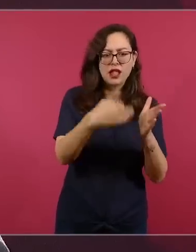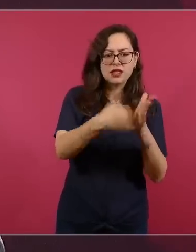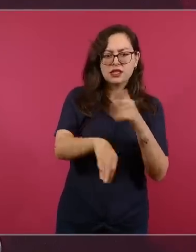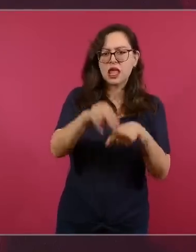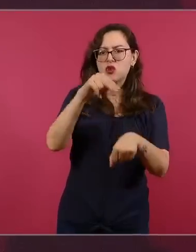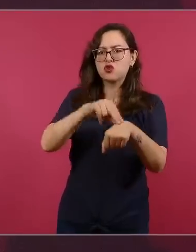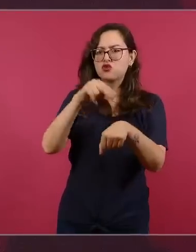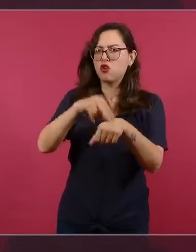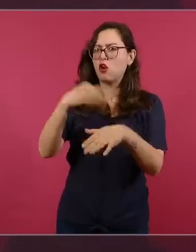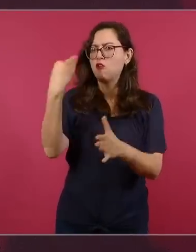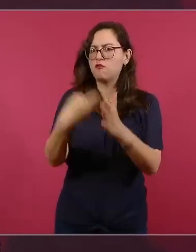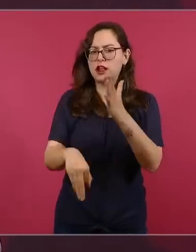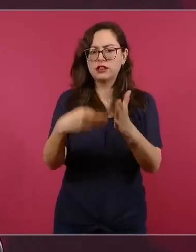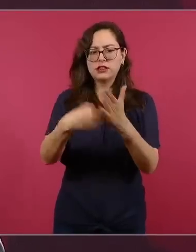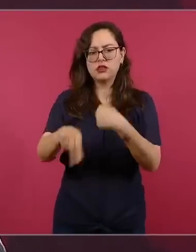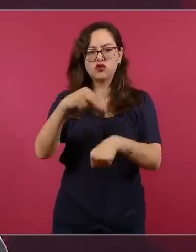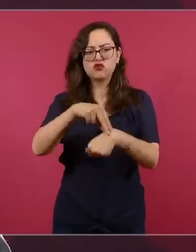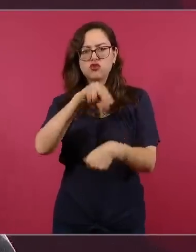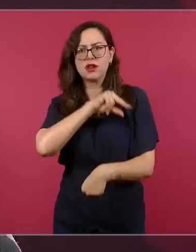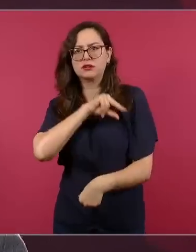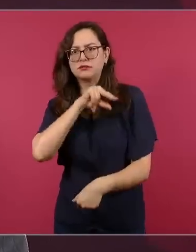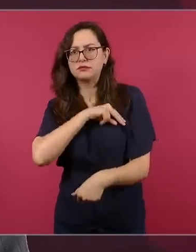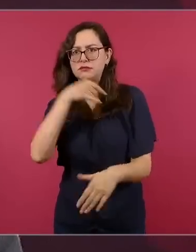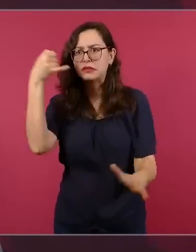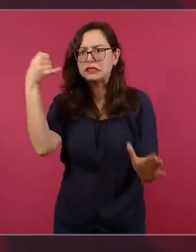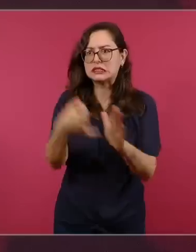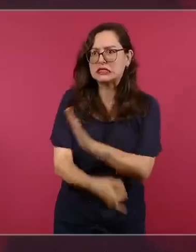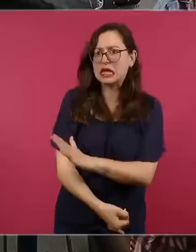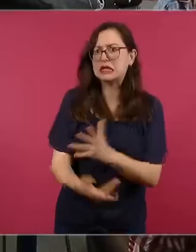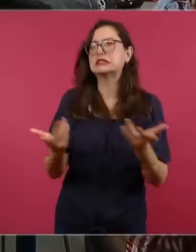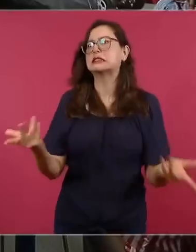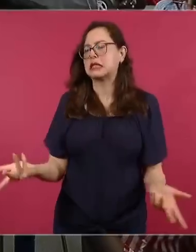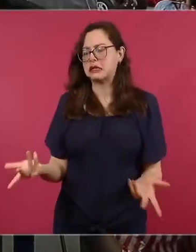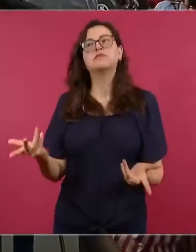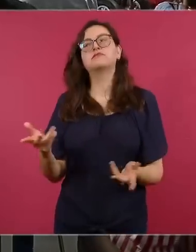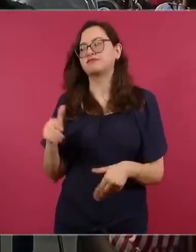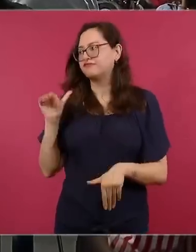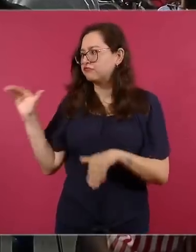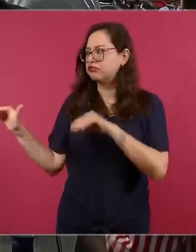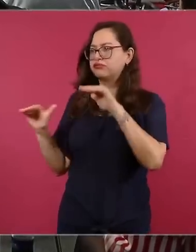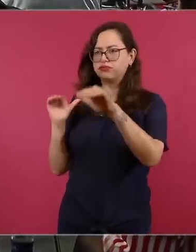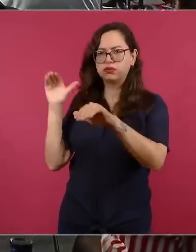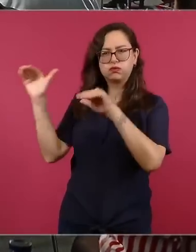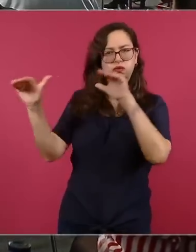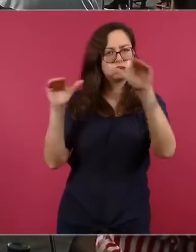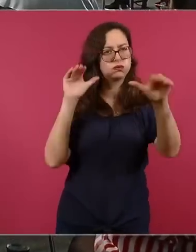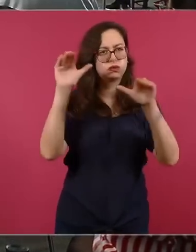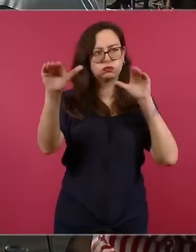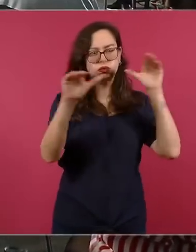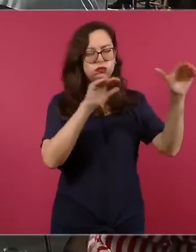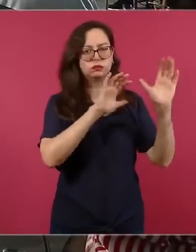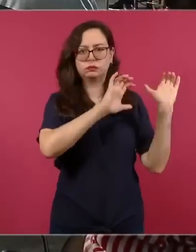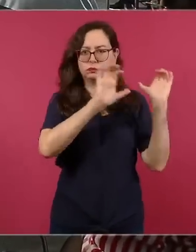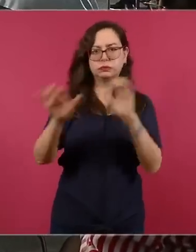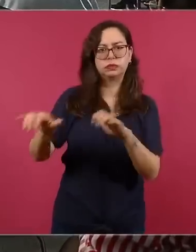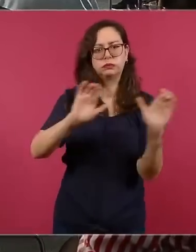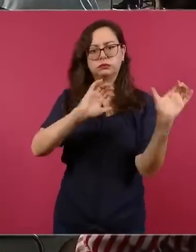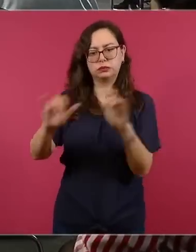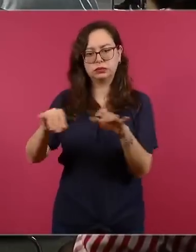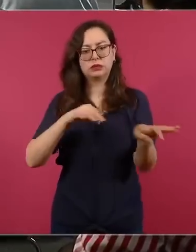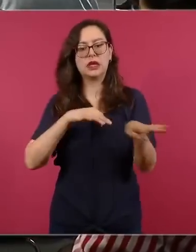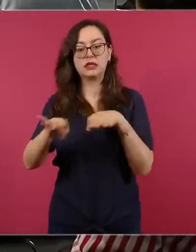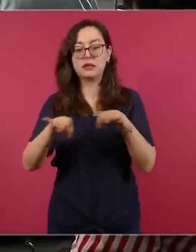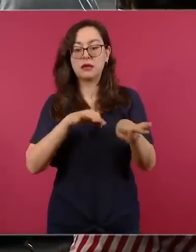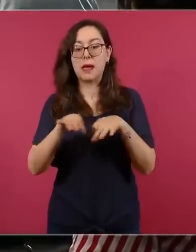los especialistas, que haya médicos de lunes a domingo